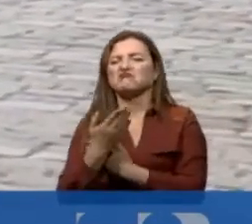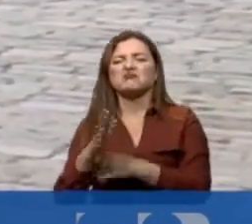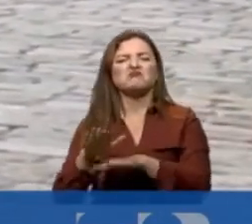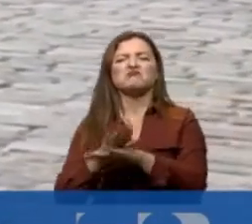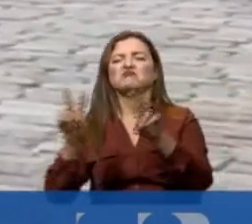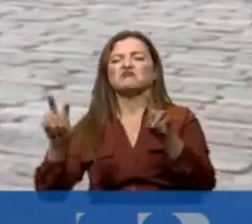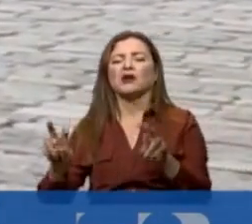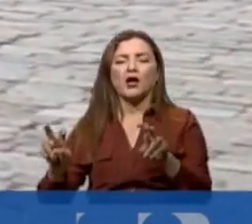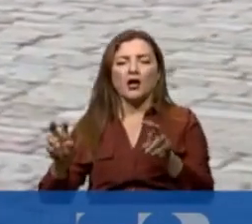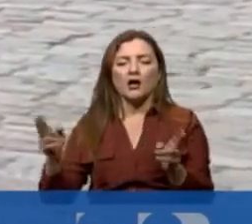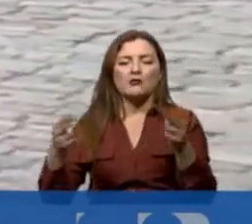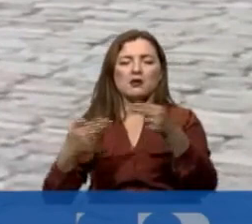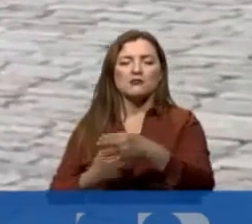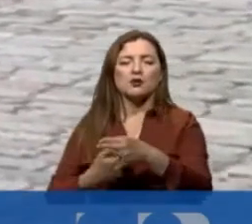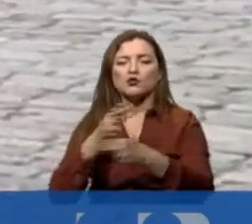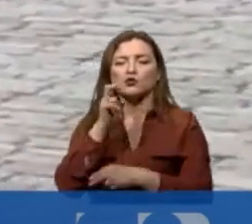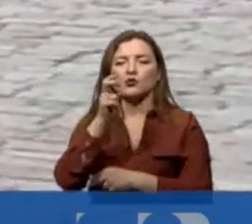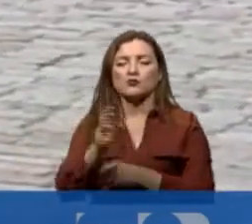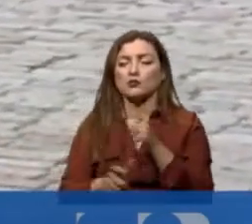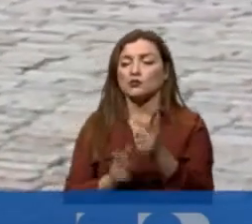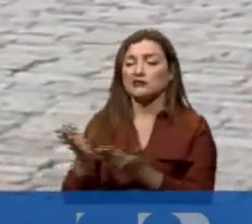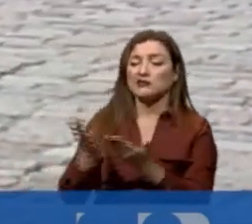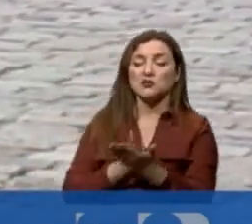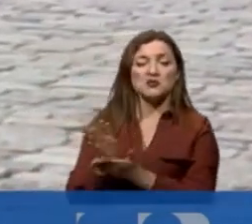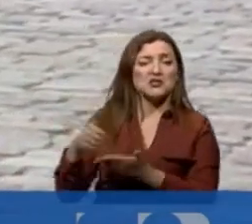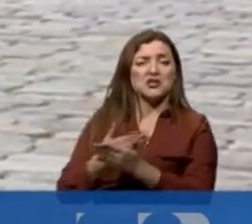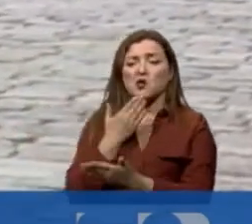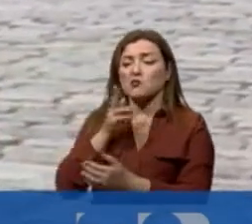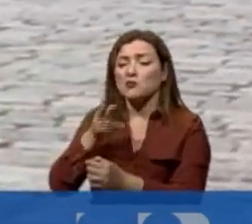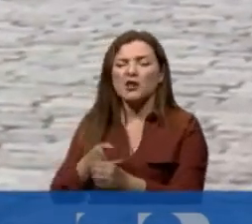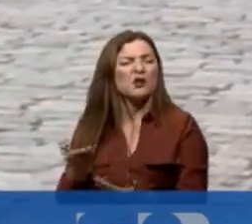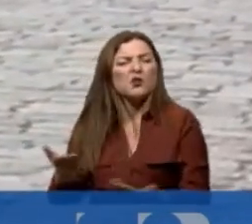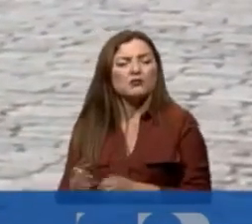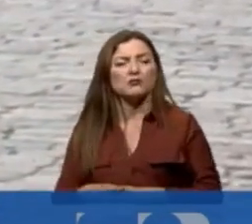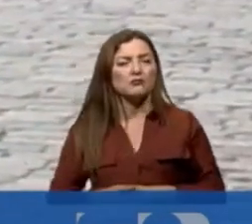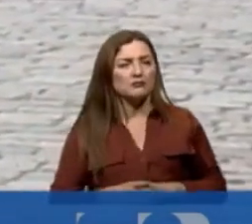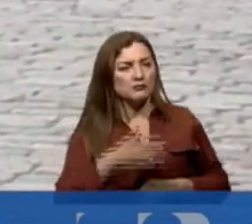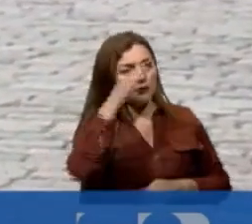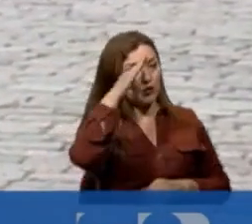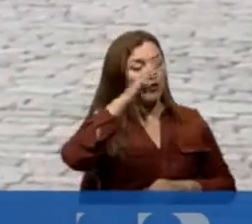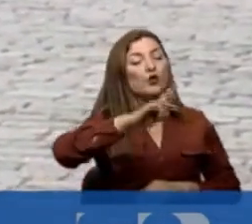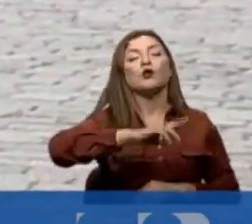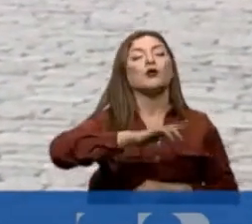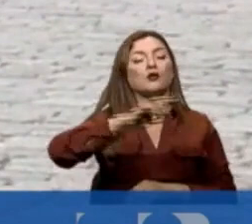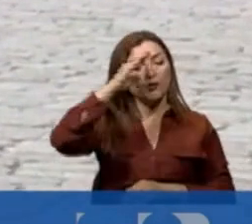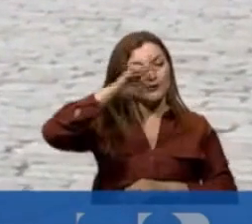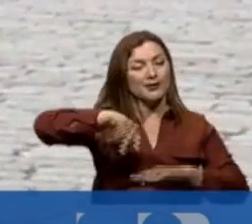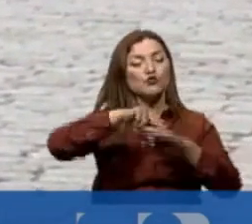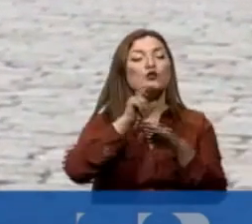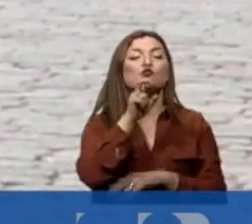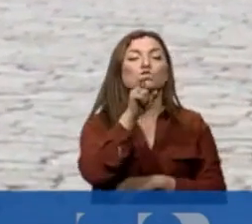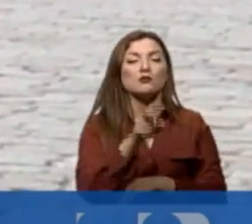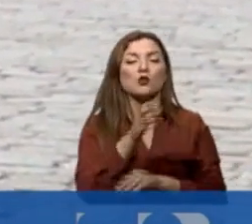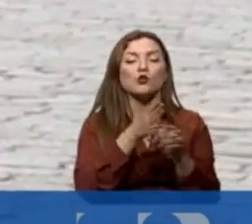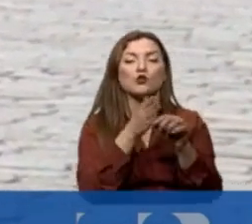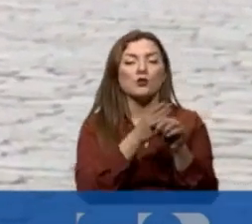de qué se encarga, cómo la gente puede acceder a estos servicios. Bueno, la Policía de Turismo tiene como objetivo el sostenimiento de garantizar